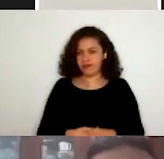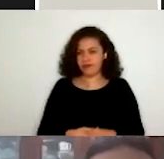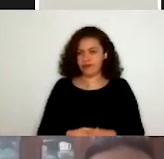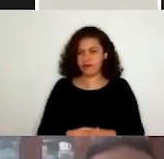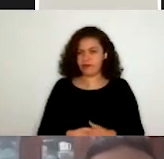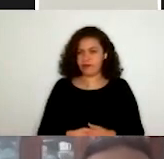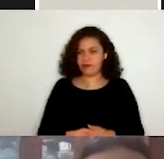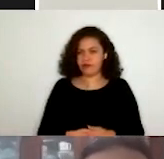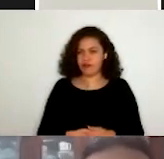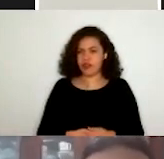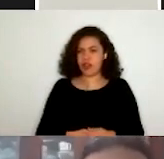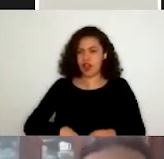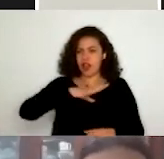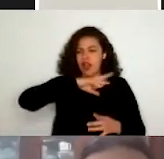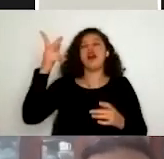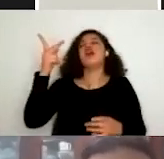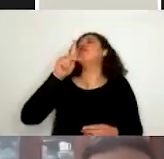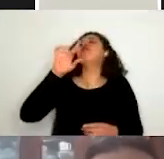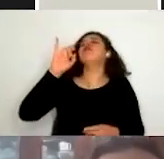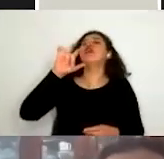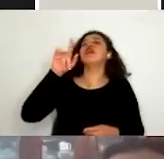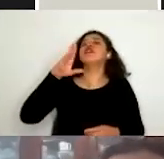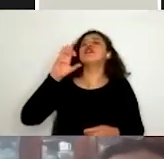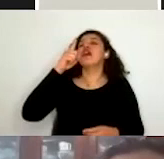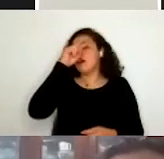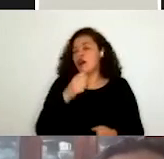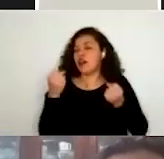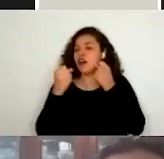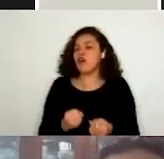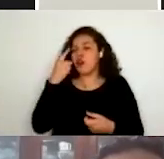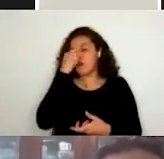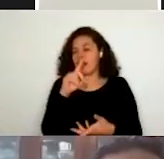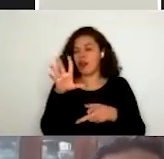Contar con póliza de seguro de responsabilidad civil no cancelable.